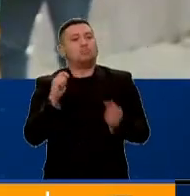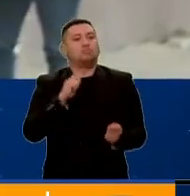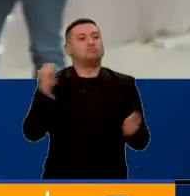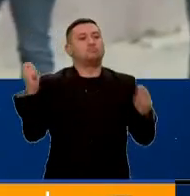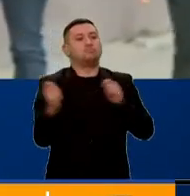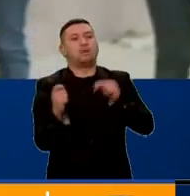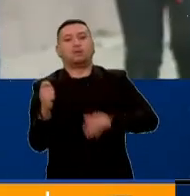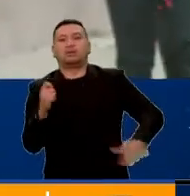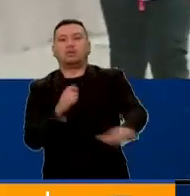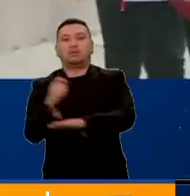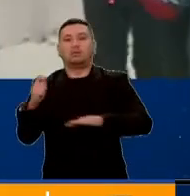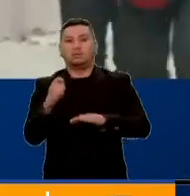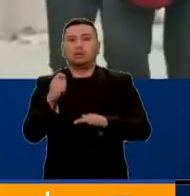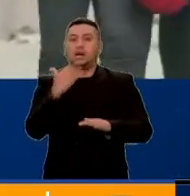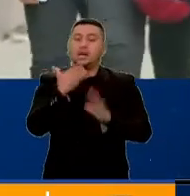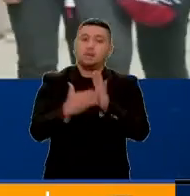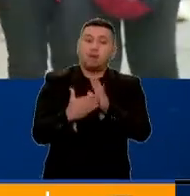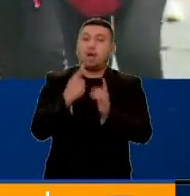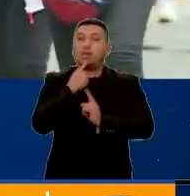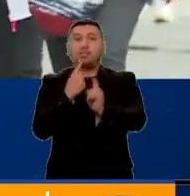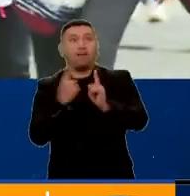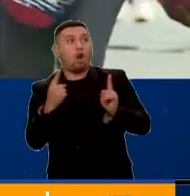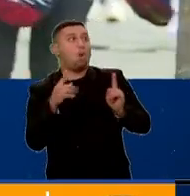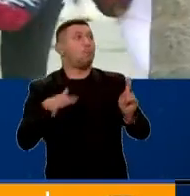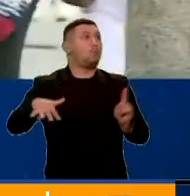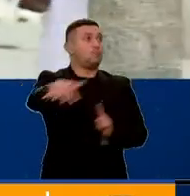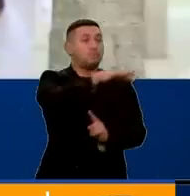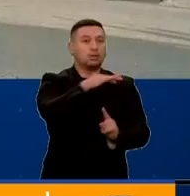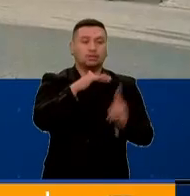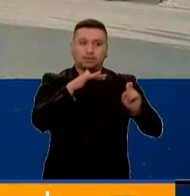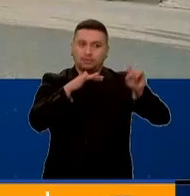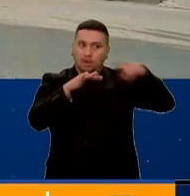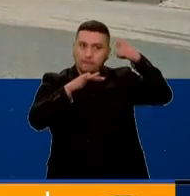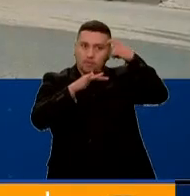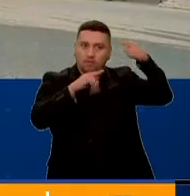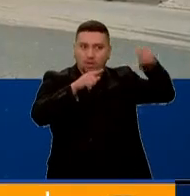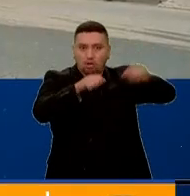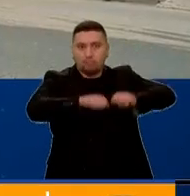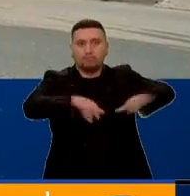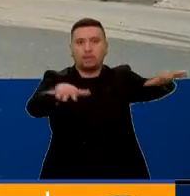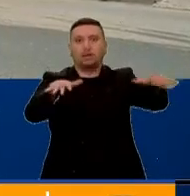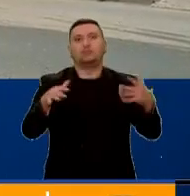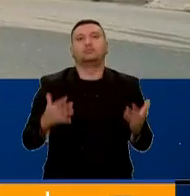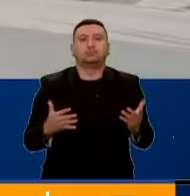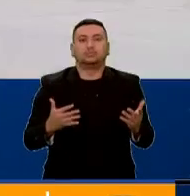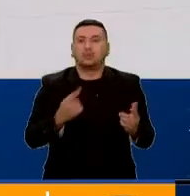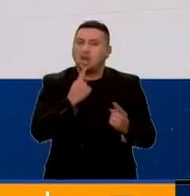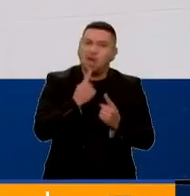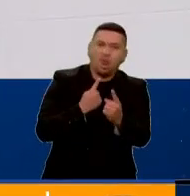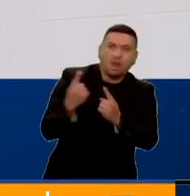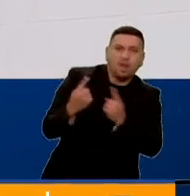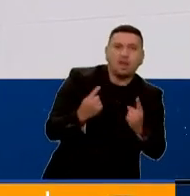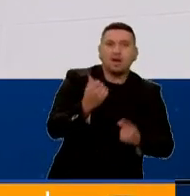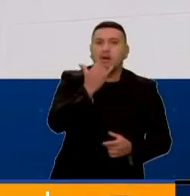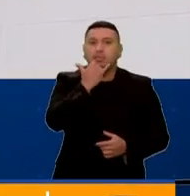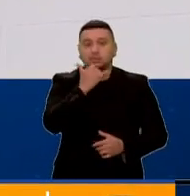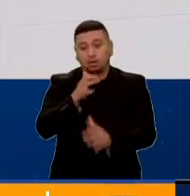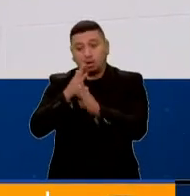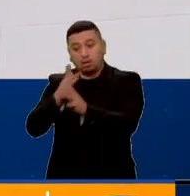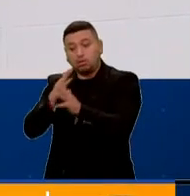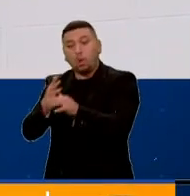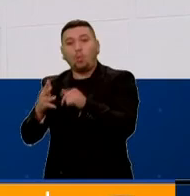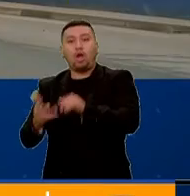sean públicos para saber qué es lo que están hablando, qué están negociando, porque nosotros en Itagüí no vamos a ceder un centímetro de territorio para la